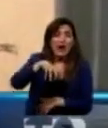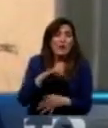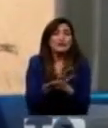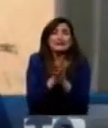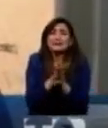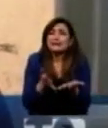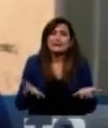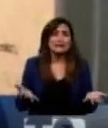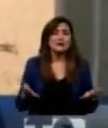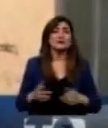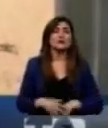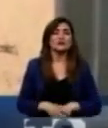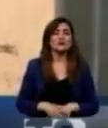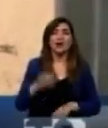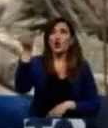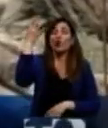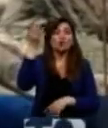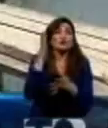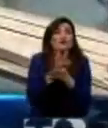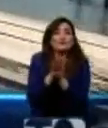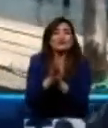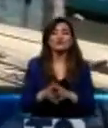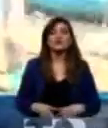agua, a veces la luz.